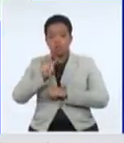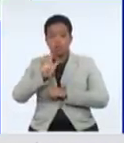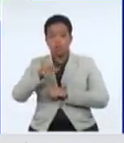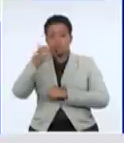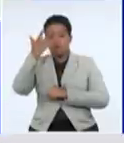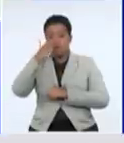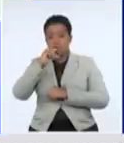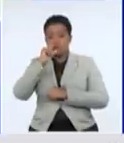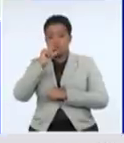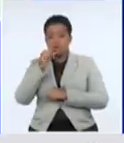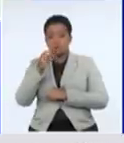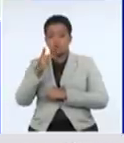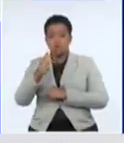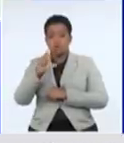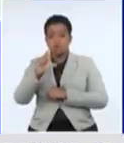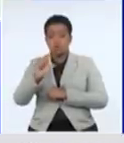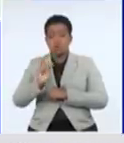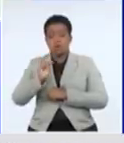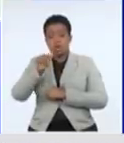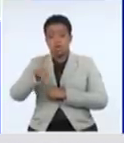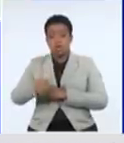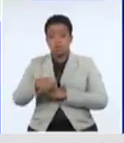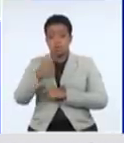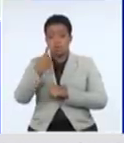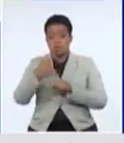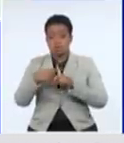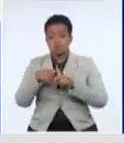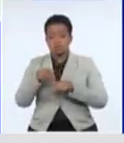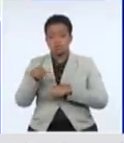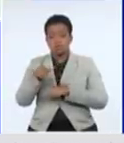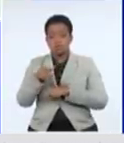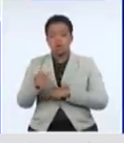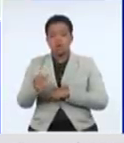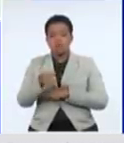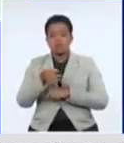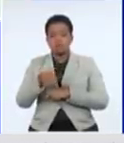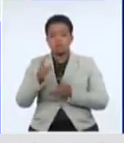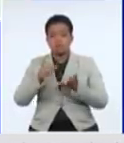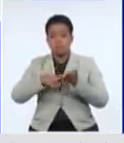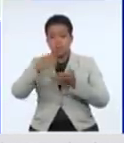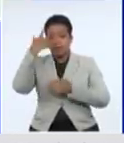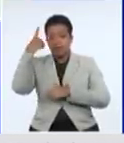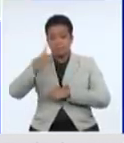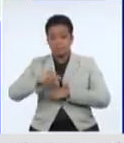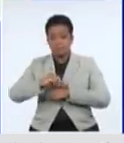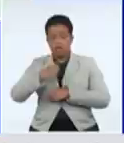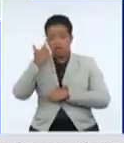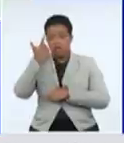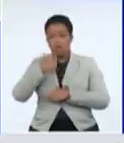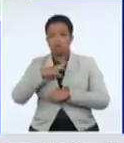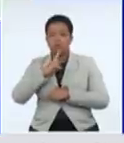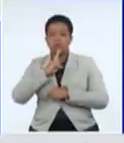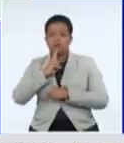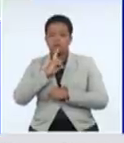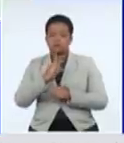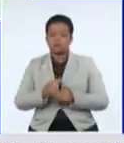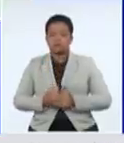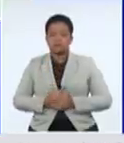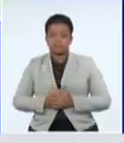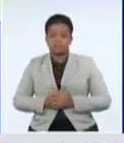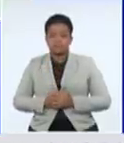2, Cumanayagua solo un caso positivo, al igual que los municipios de Palmira y Aguada de Pasajeros.